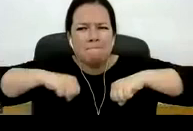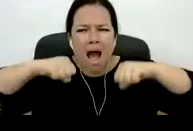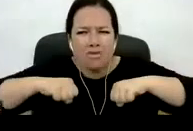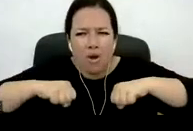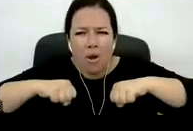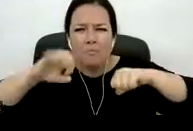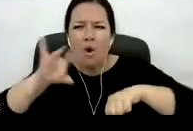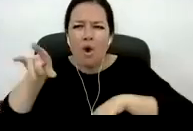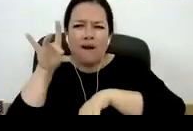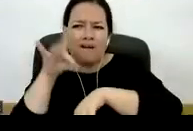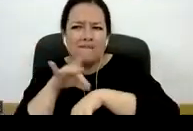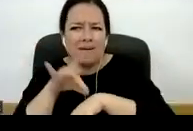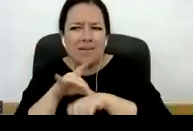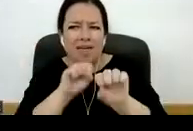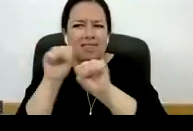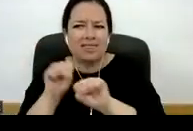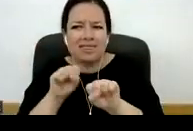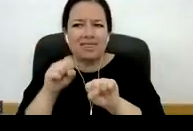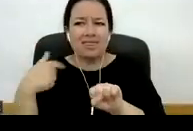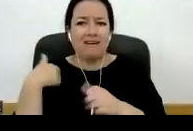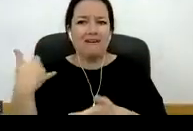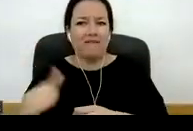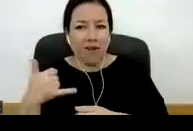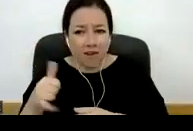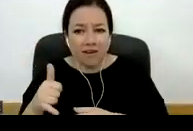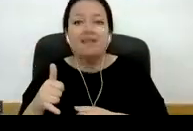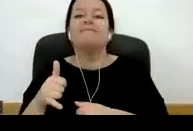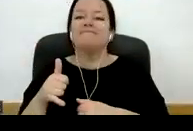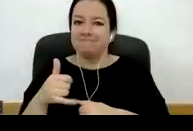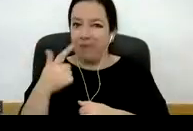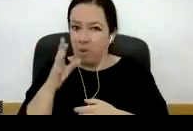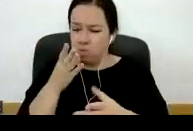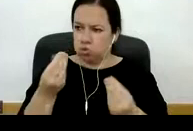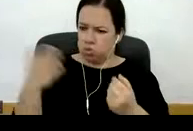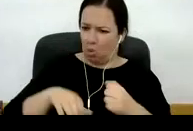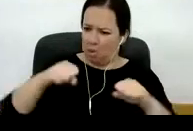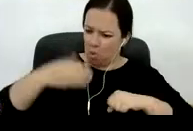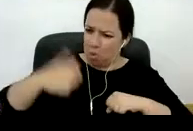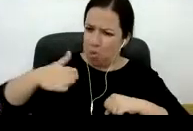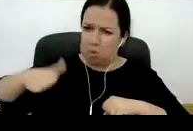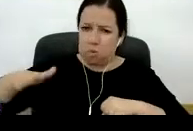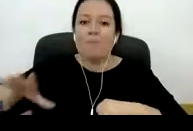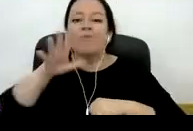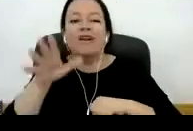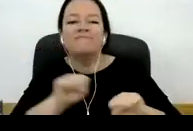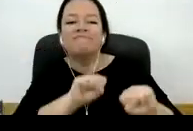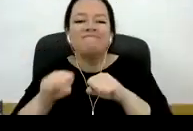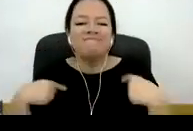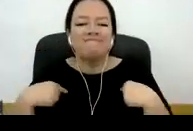tipo de carencia, con alguna enfermedad, con alguna condición que hiciese que su sistema inmunológico fuese menos